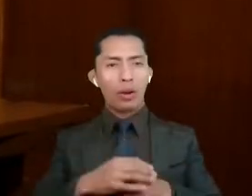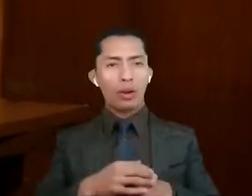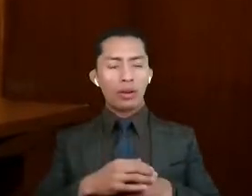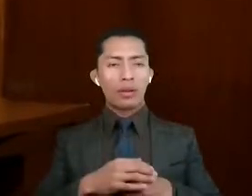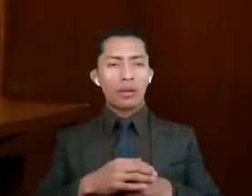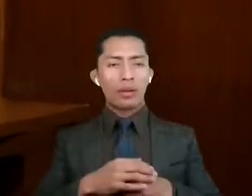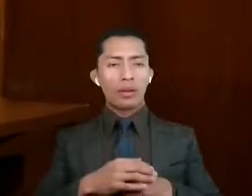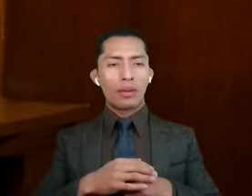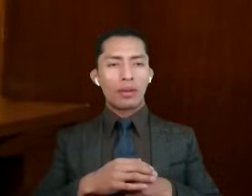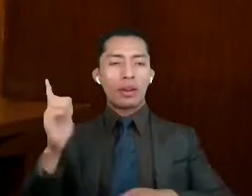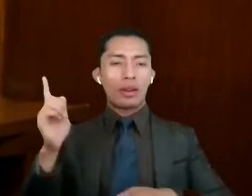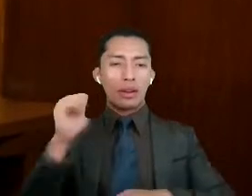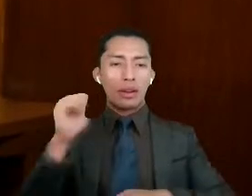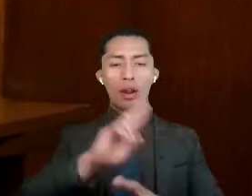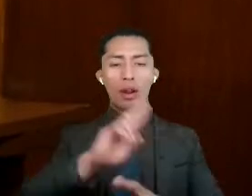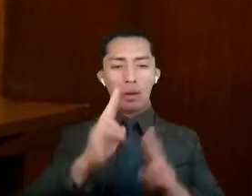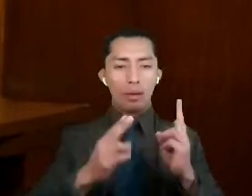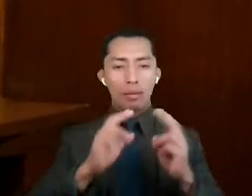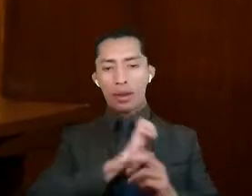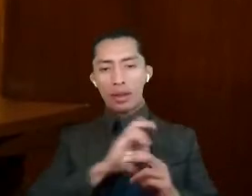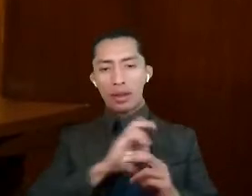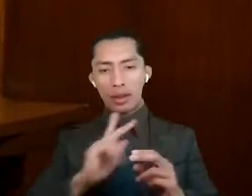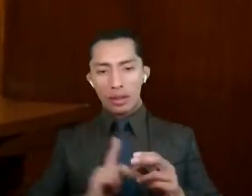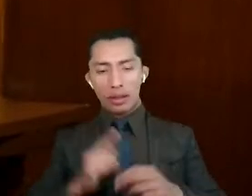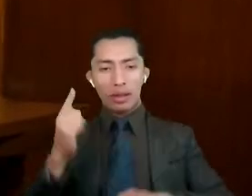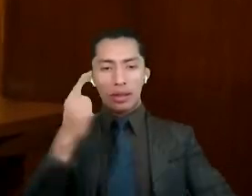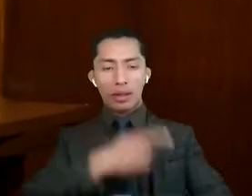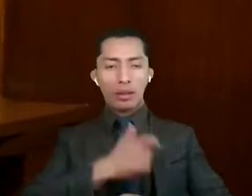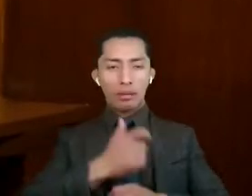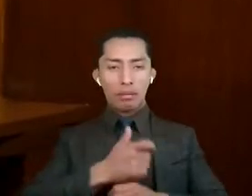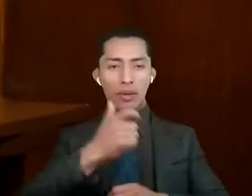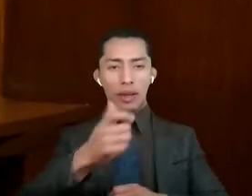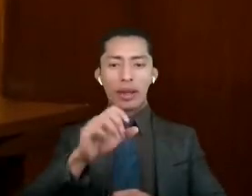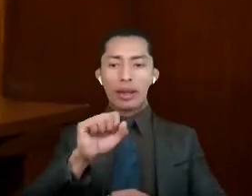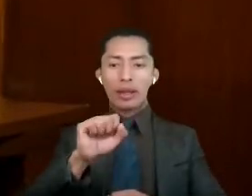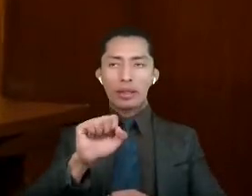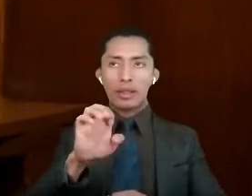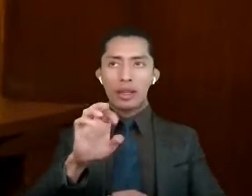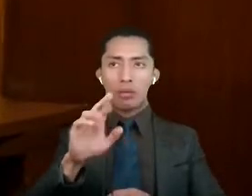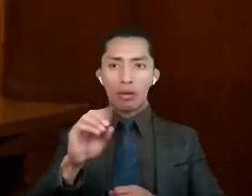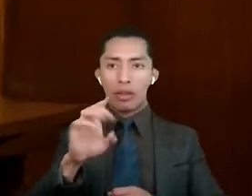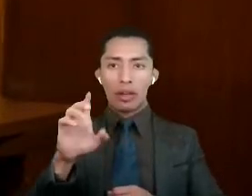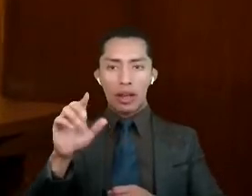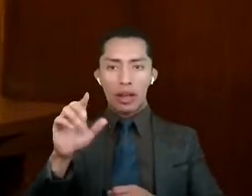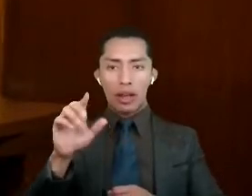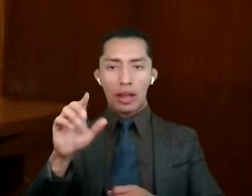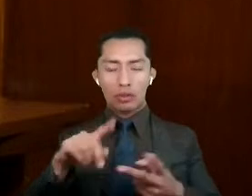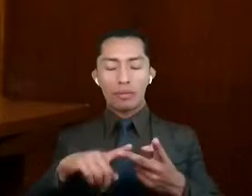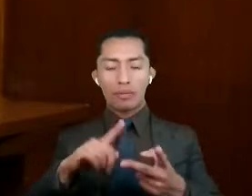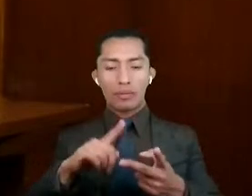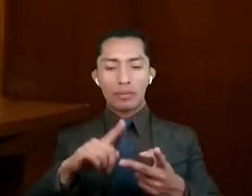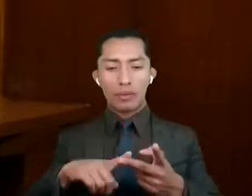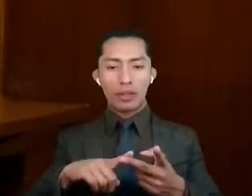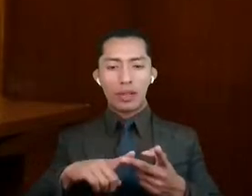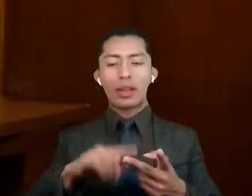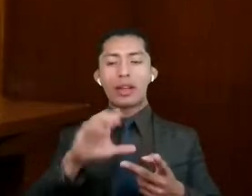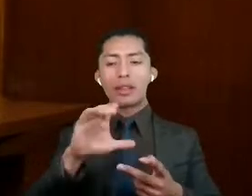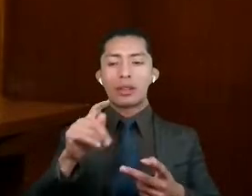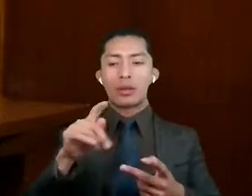autopista Naucalpan-Ecatepec, autopista Siervo de la Nación, conexión con circuito interior